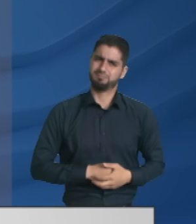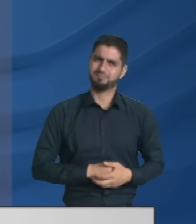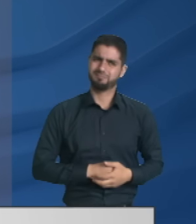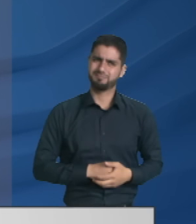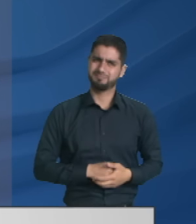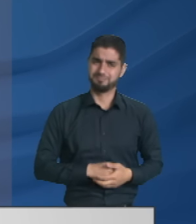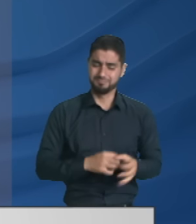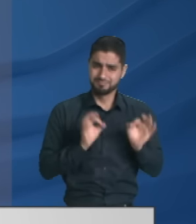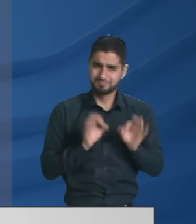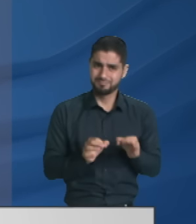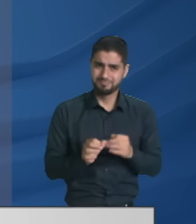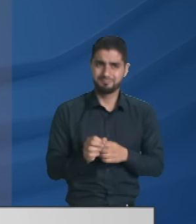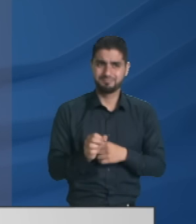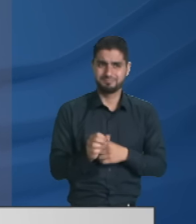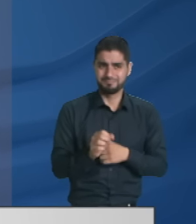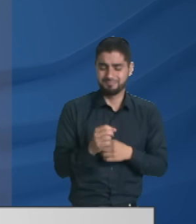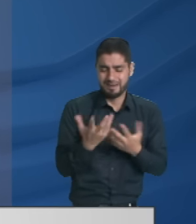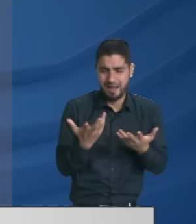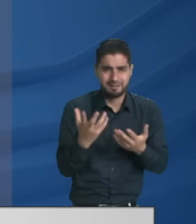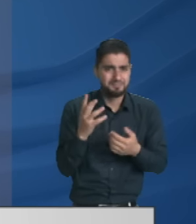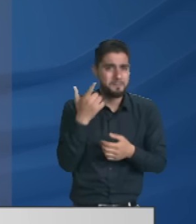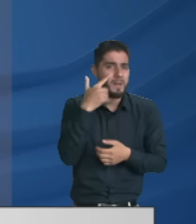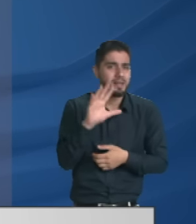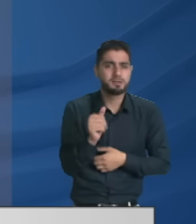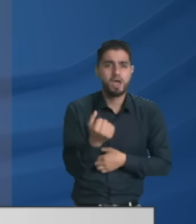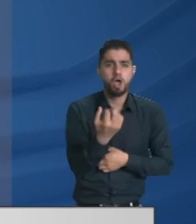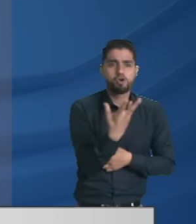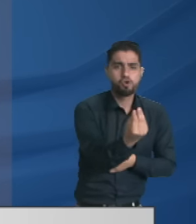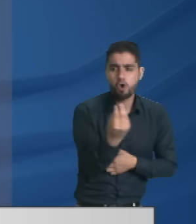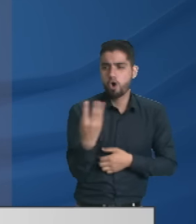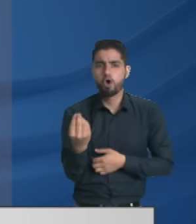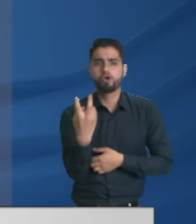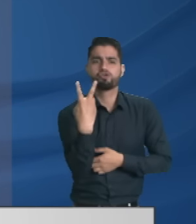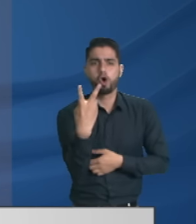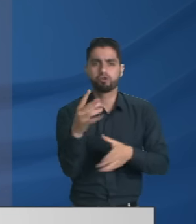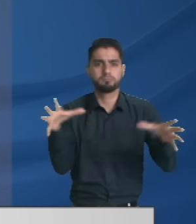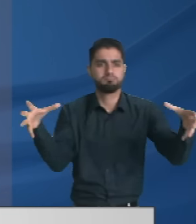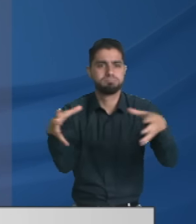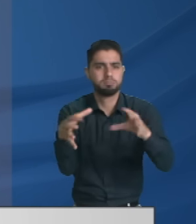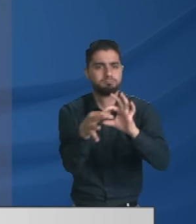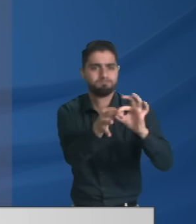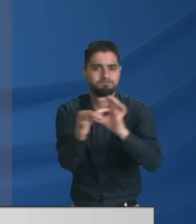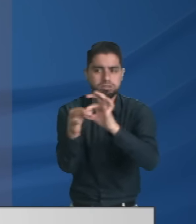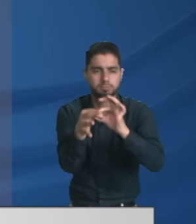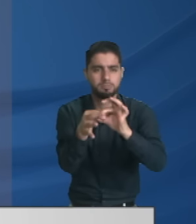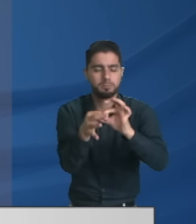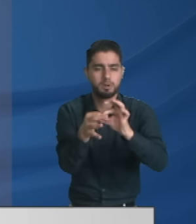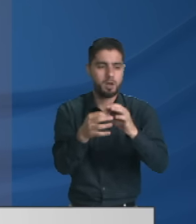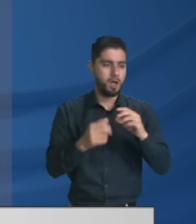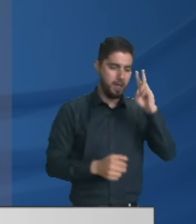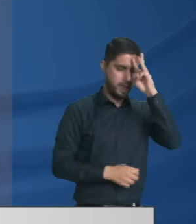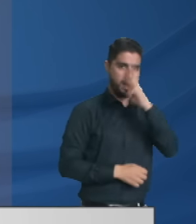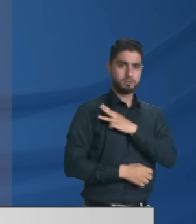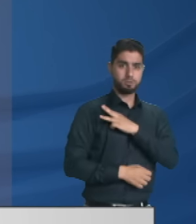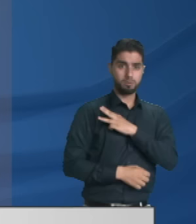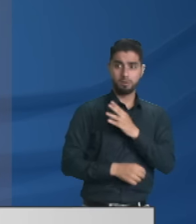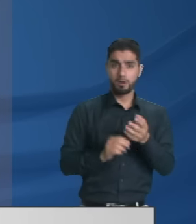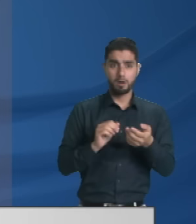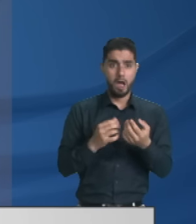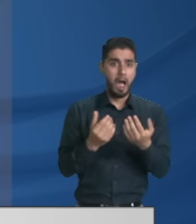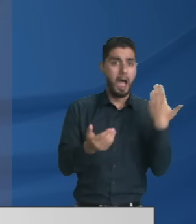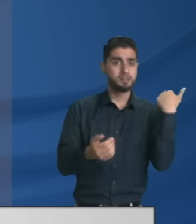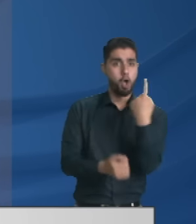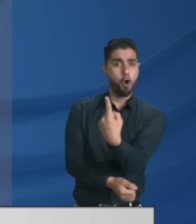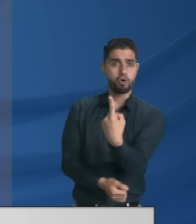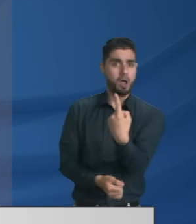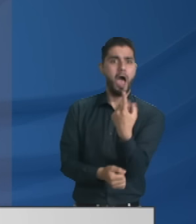Son dos ya que se agruparon, se amistad, por quien dice, y ahora ya no es uno, sino dos, que